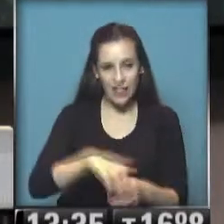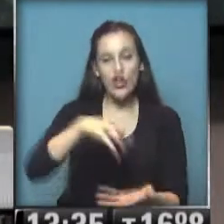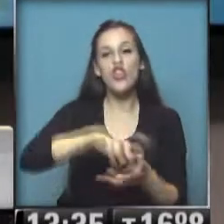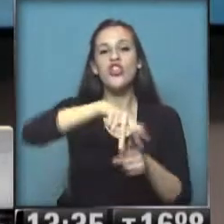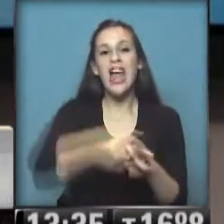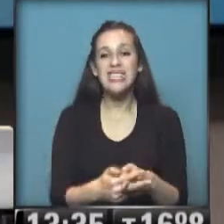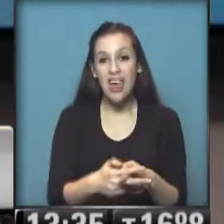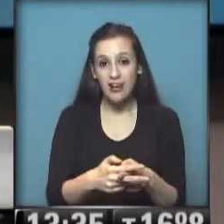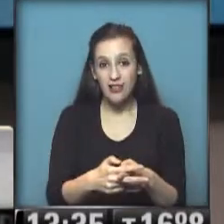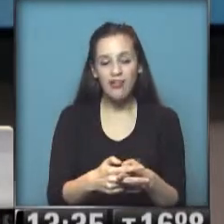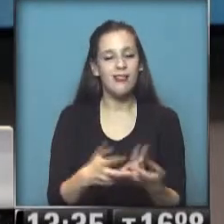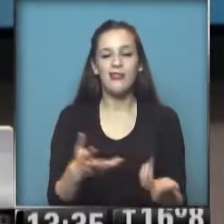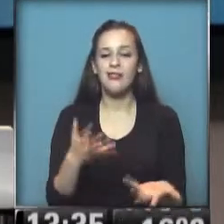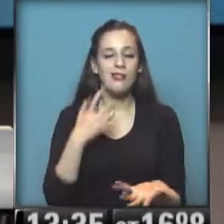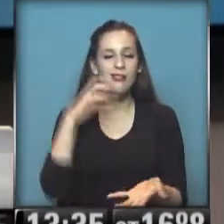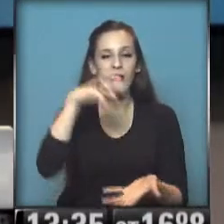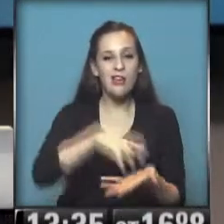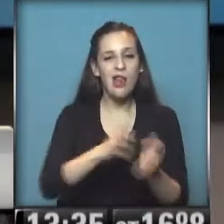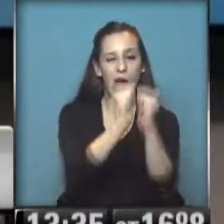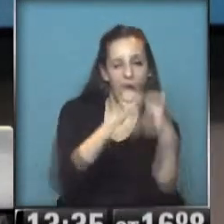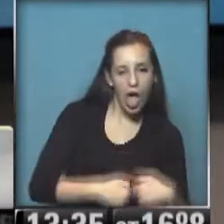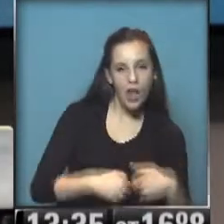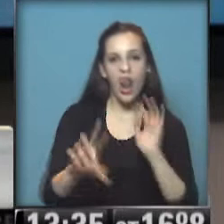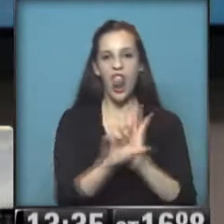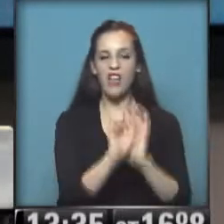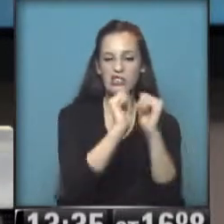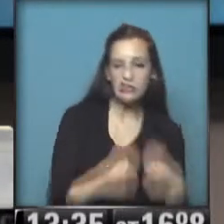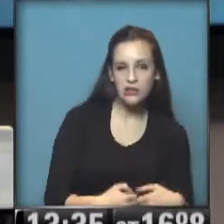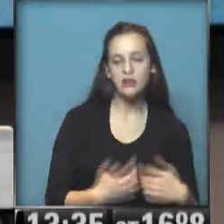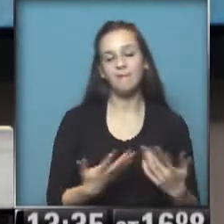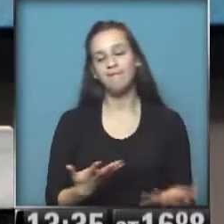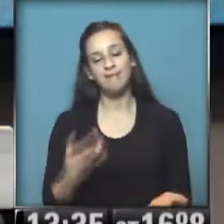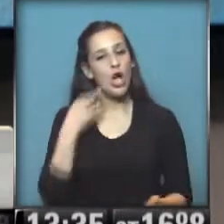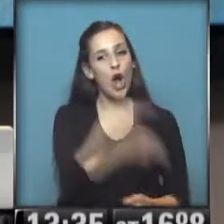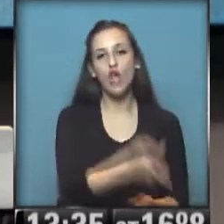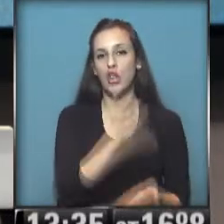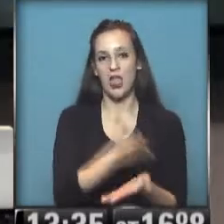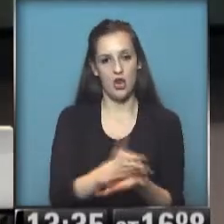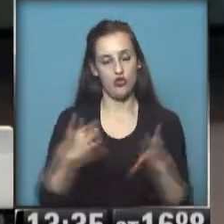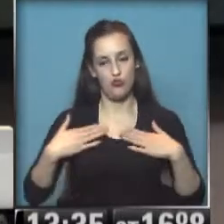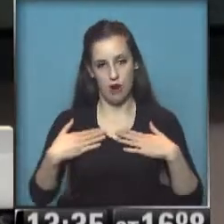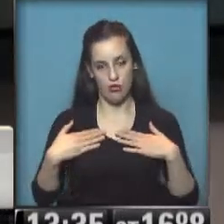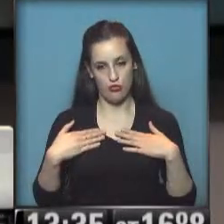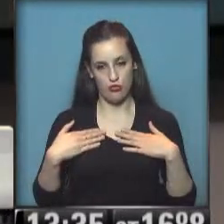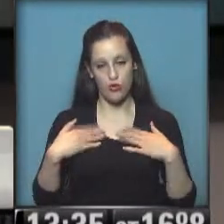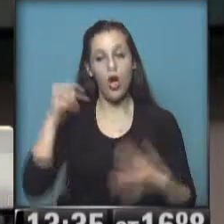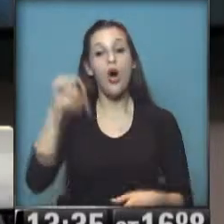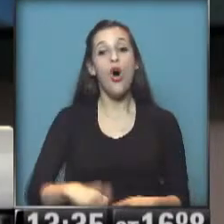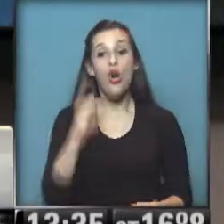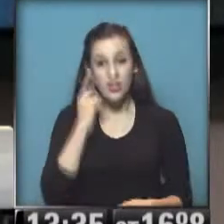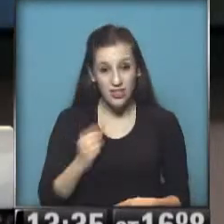los derechos de los cuales estamos hablando ban ki-moon que secretario de naciones unidas dice la trata de seres humanos es una industria